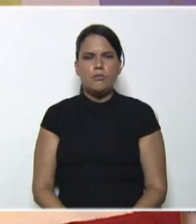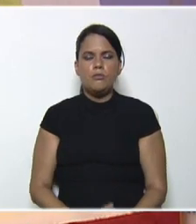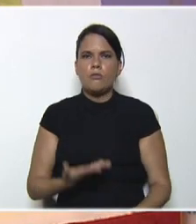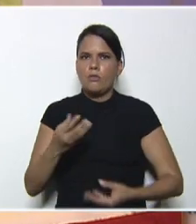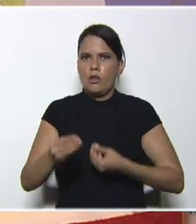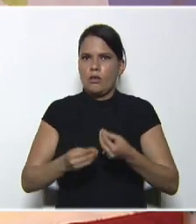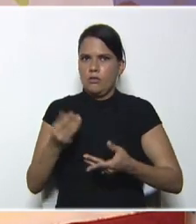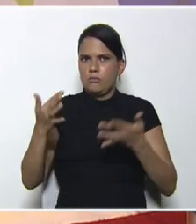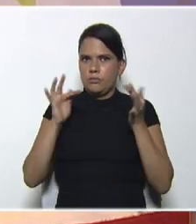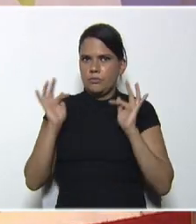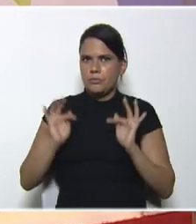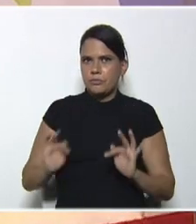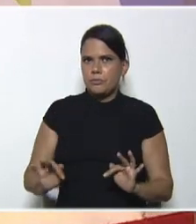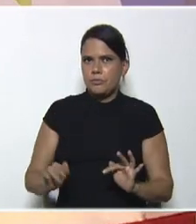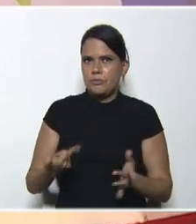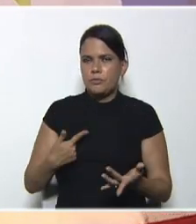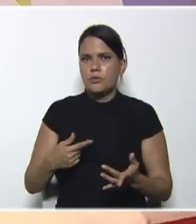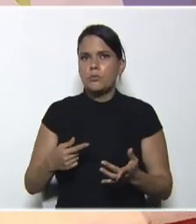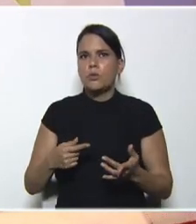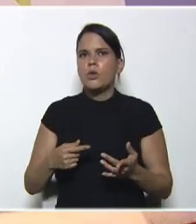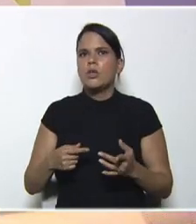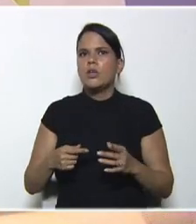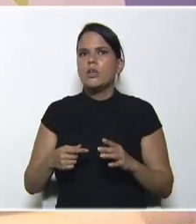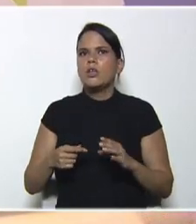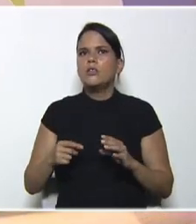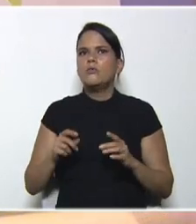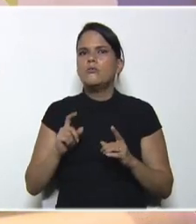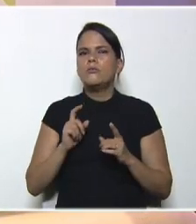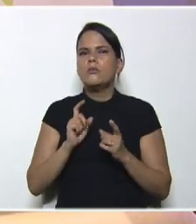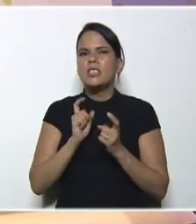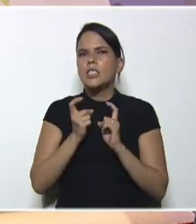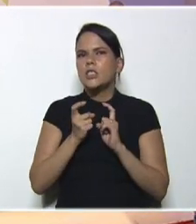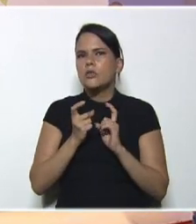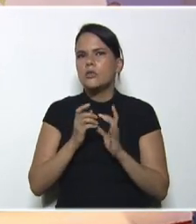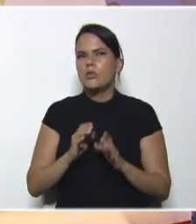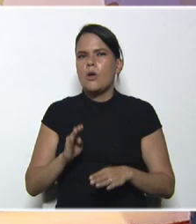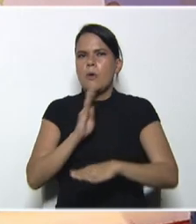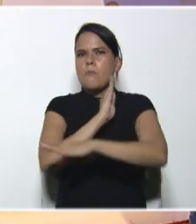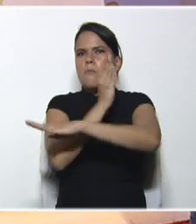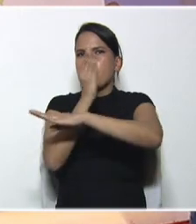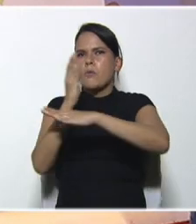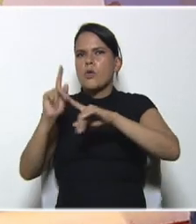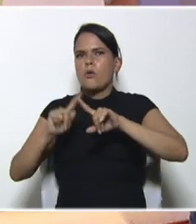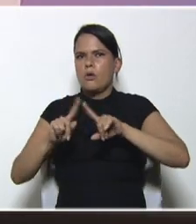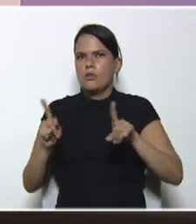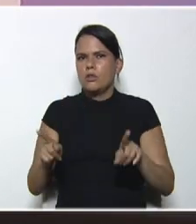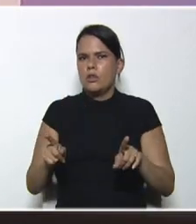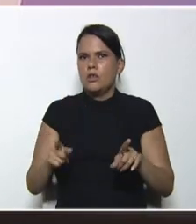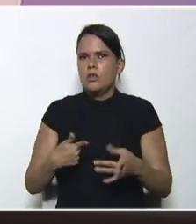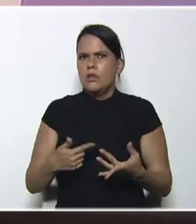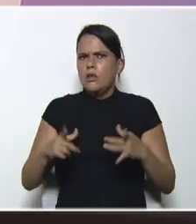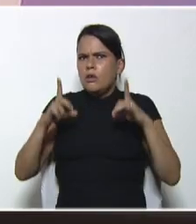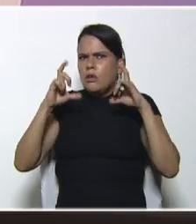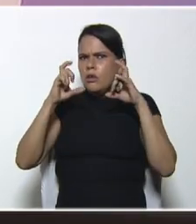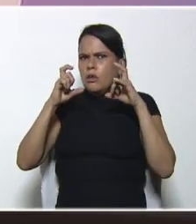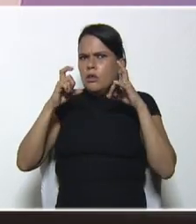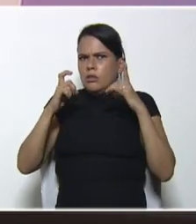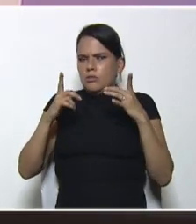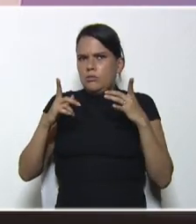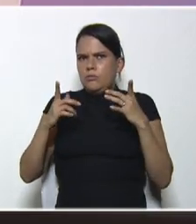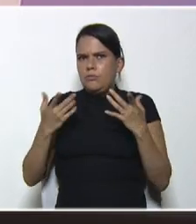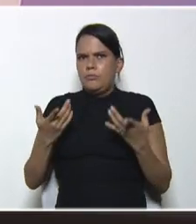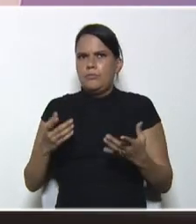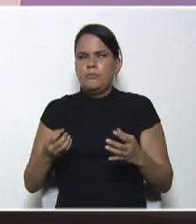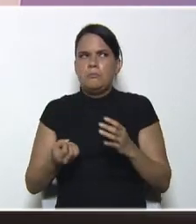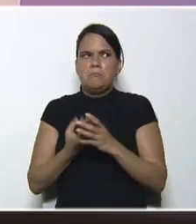manera. Colocamos el título, en este caso biodiversidad, y algunas imágenes de seres vivos. Y